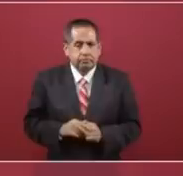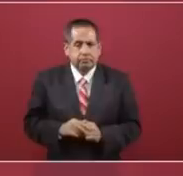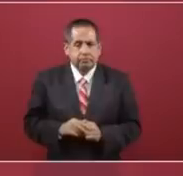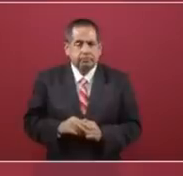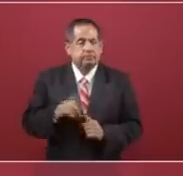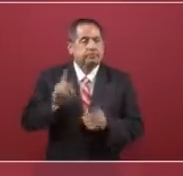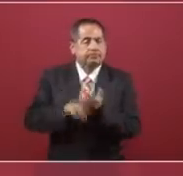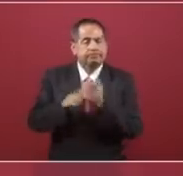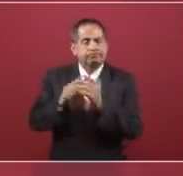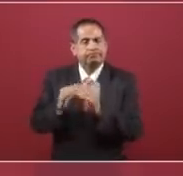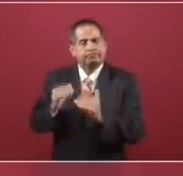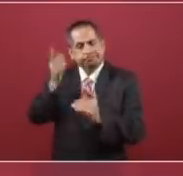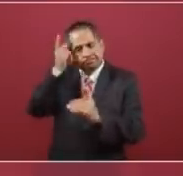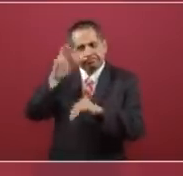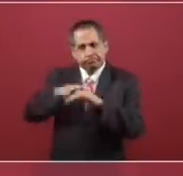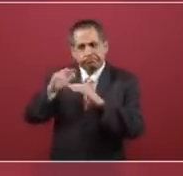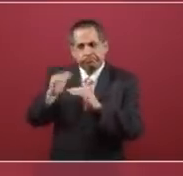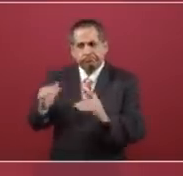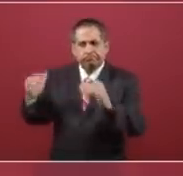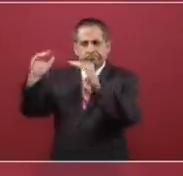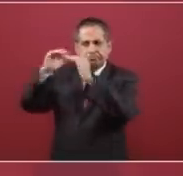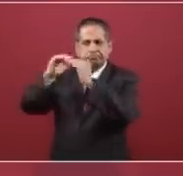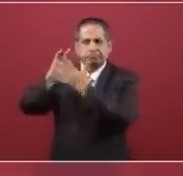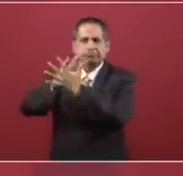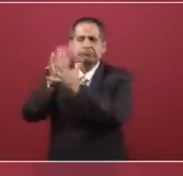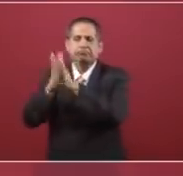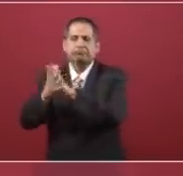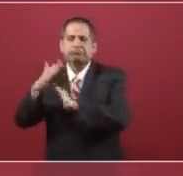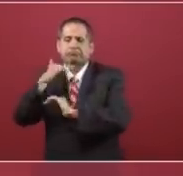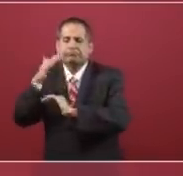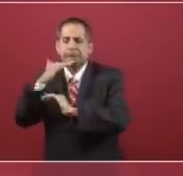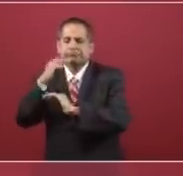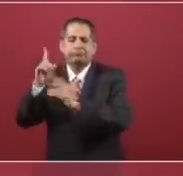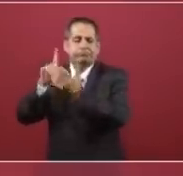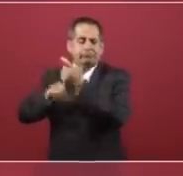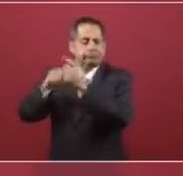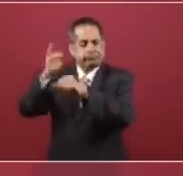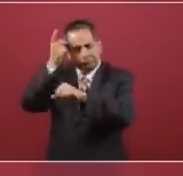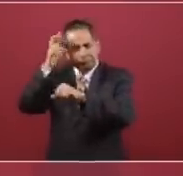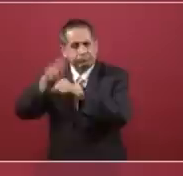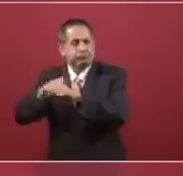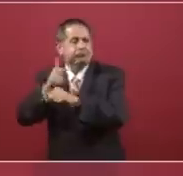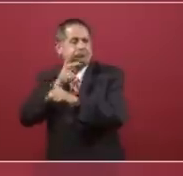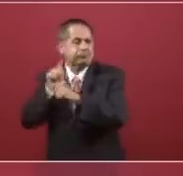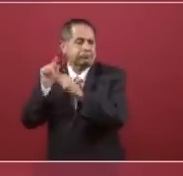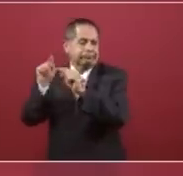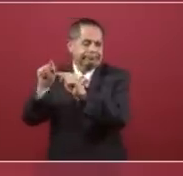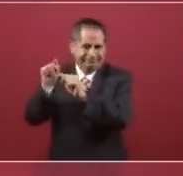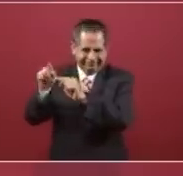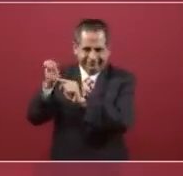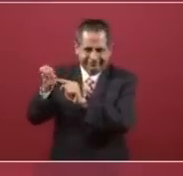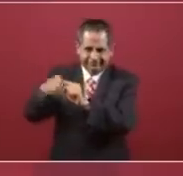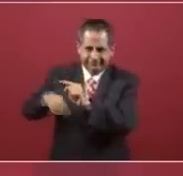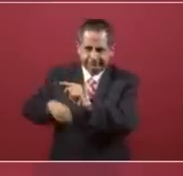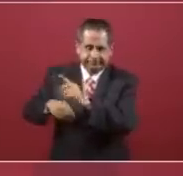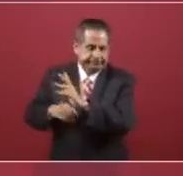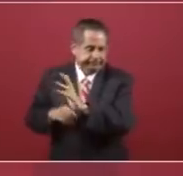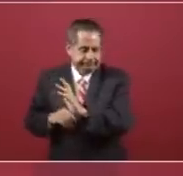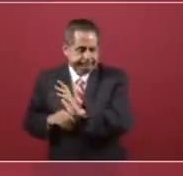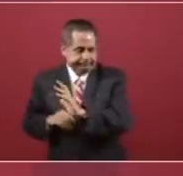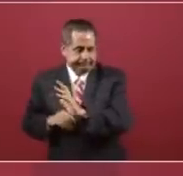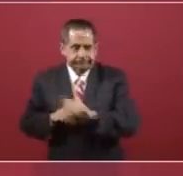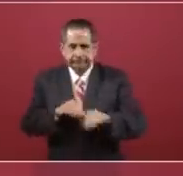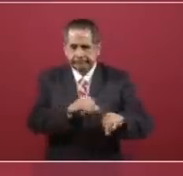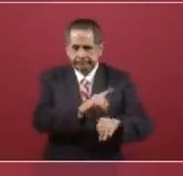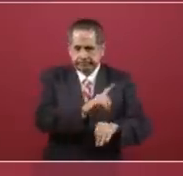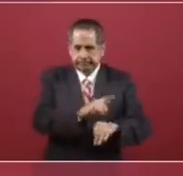Tuvo que ver con los traficantes de influencia, con los directores de Pemex, con